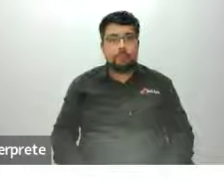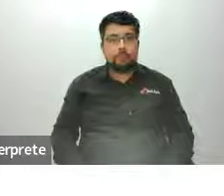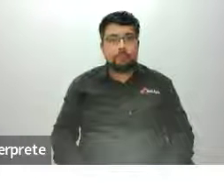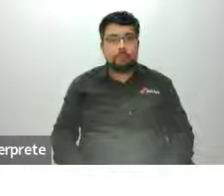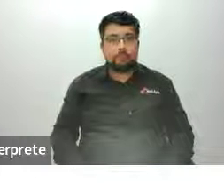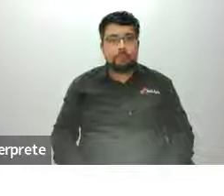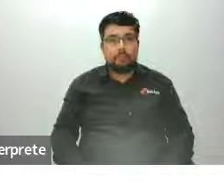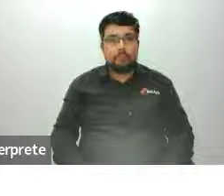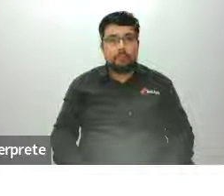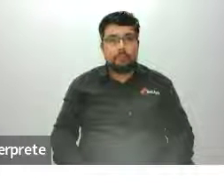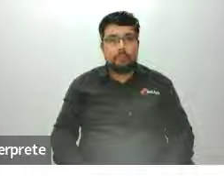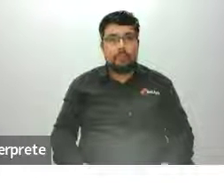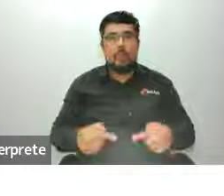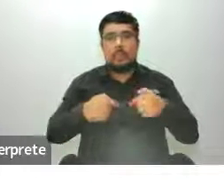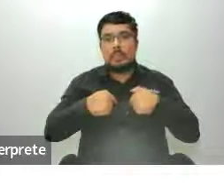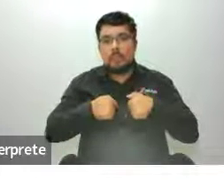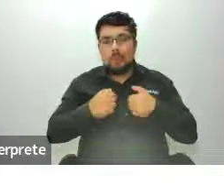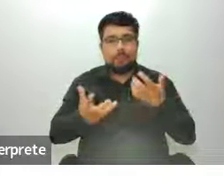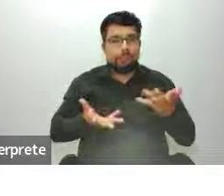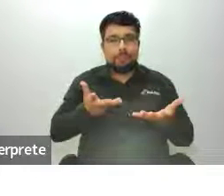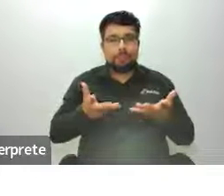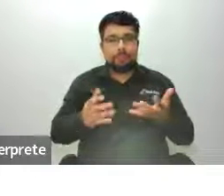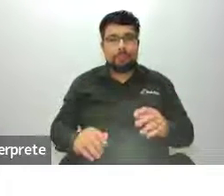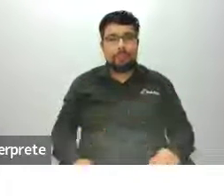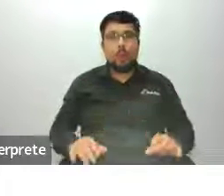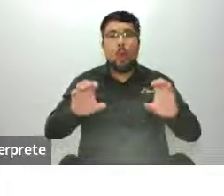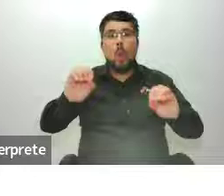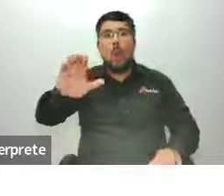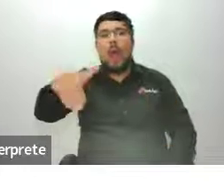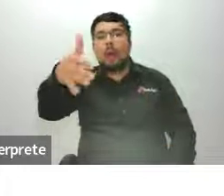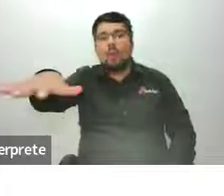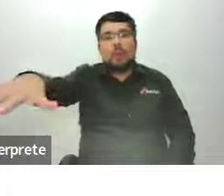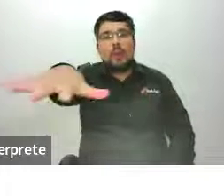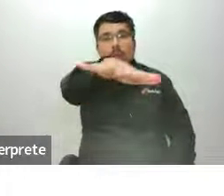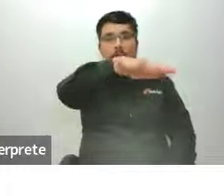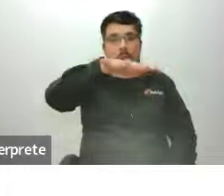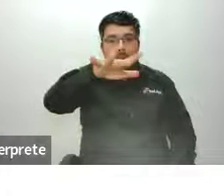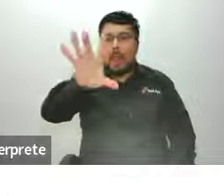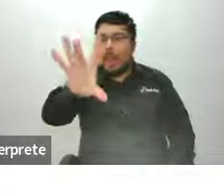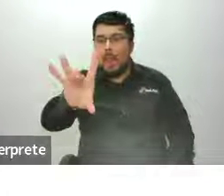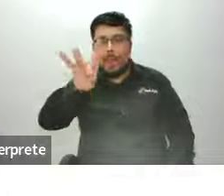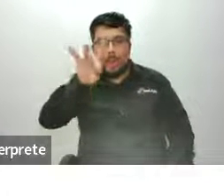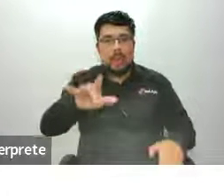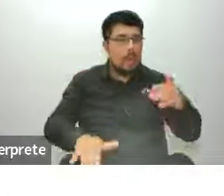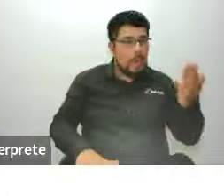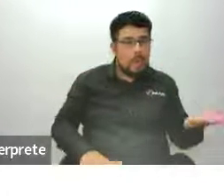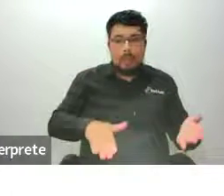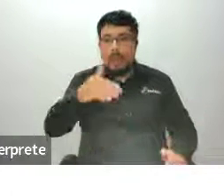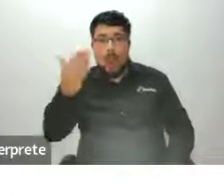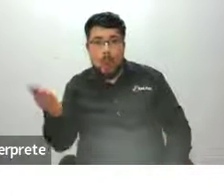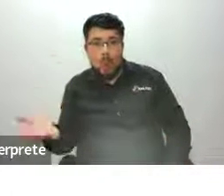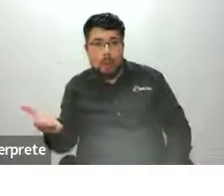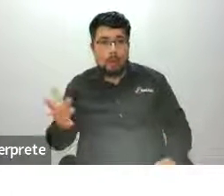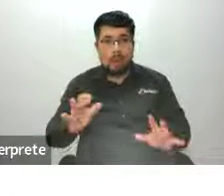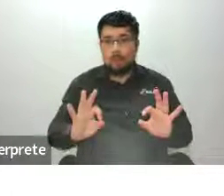Si yo elijo o el entorno elige un tipo de modalidad de manera estable, va a permitir